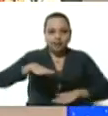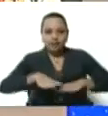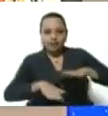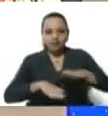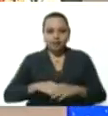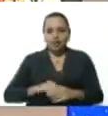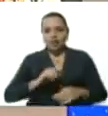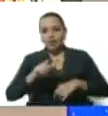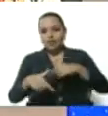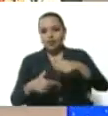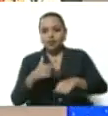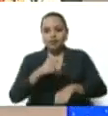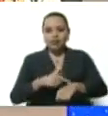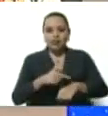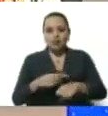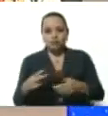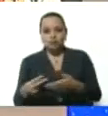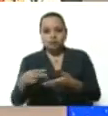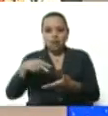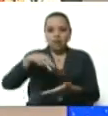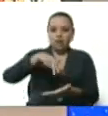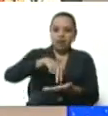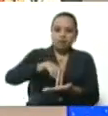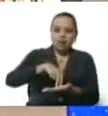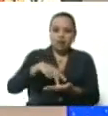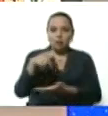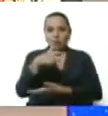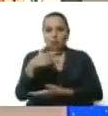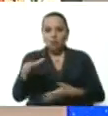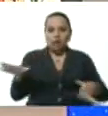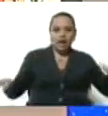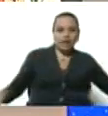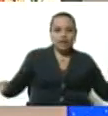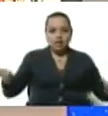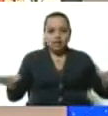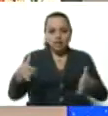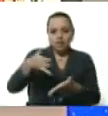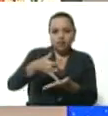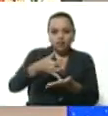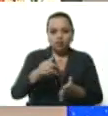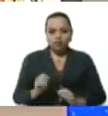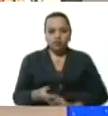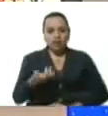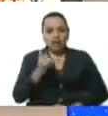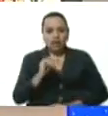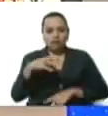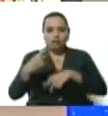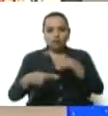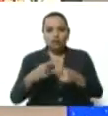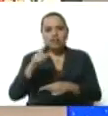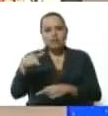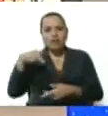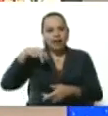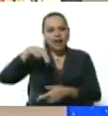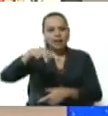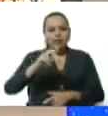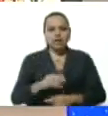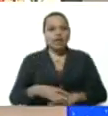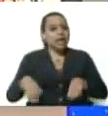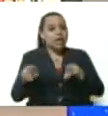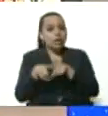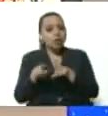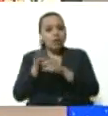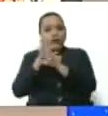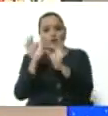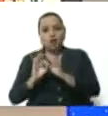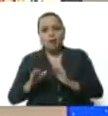al tiempo se levanta, busca equilibrio, todo eso es un proceso, y luego camina. Bueno, de igual manera,